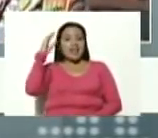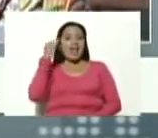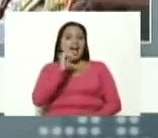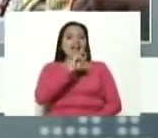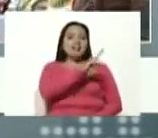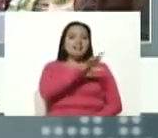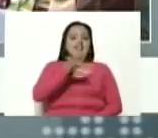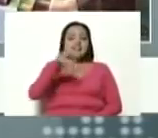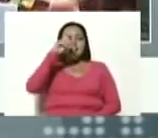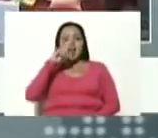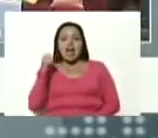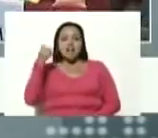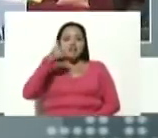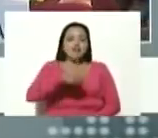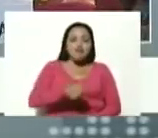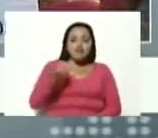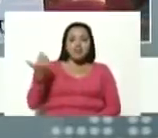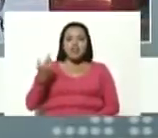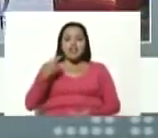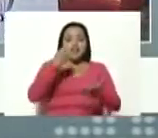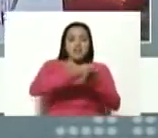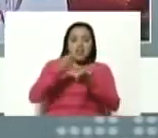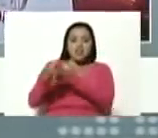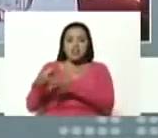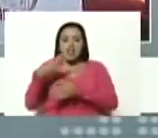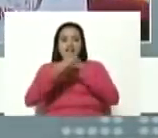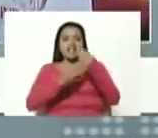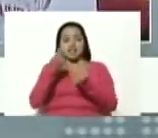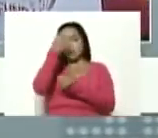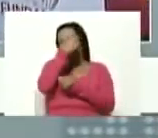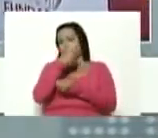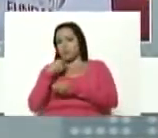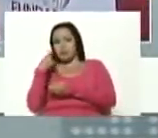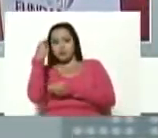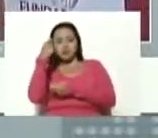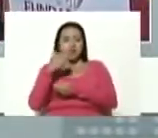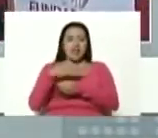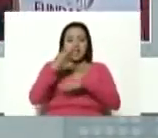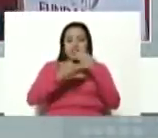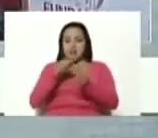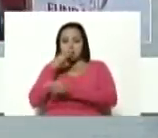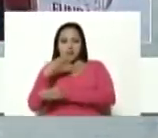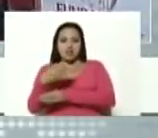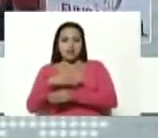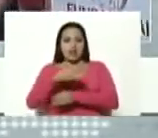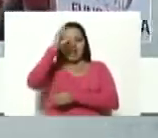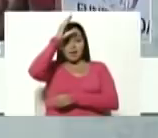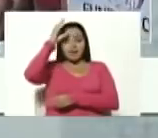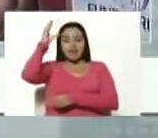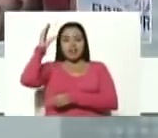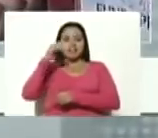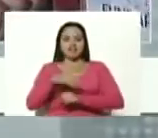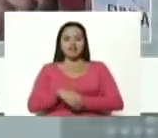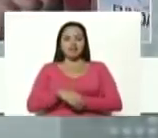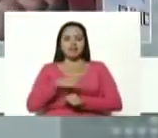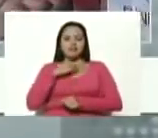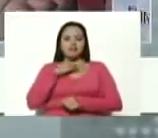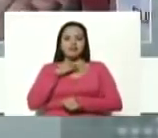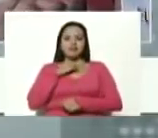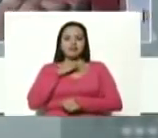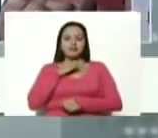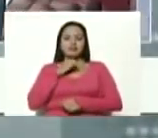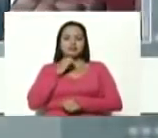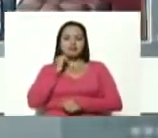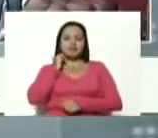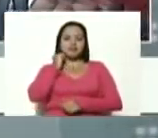precandidato, metiéndole billetes, arreglándole el cutis, poniéndolo bonito a Capriles Radoski. Y nos fuimos a la